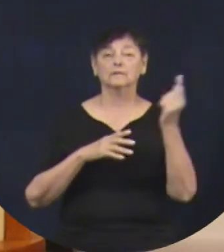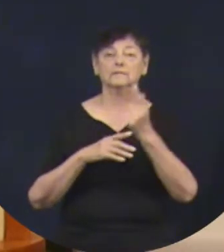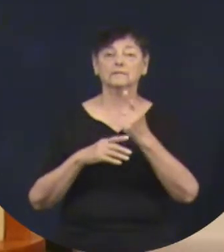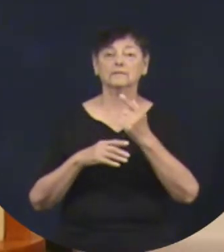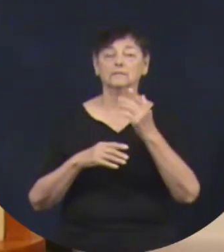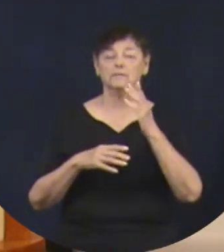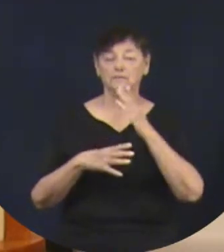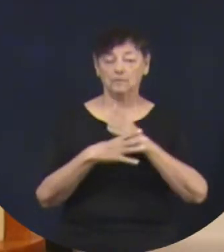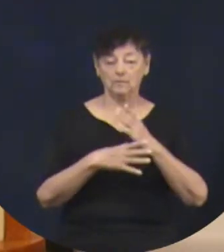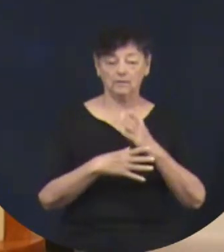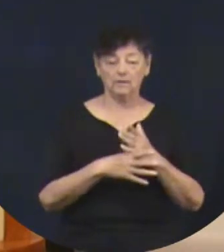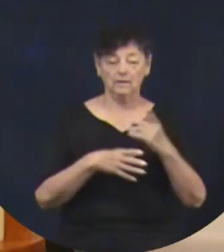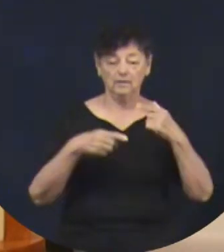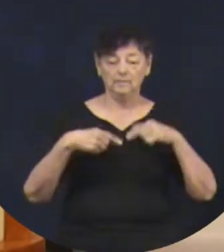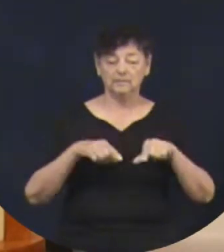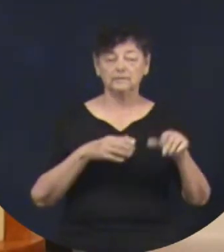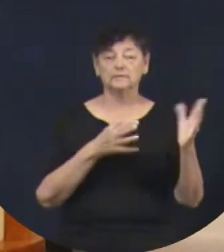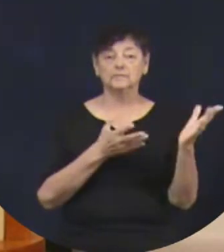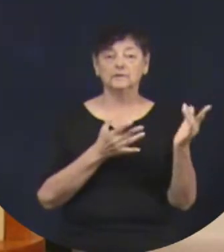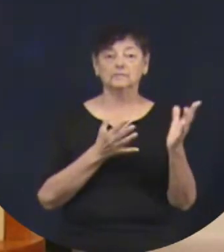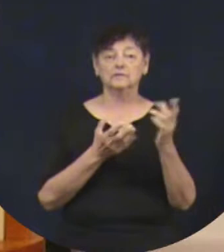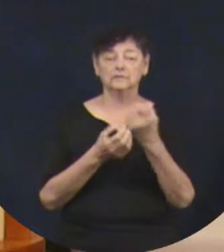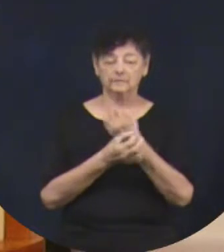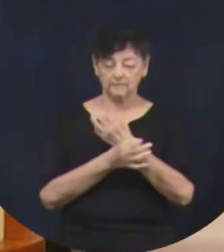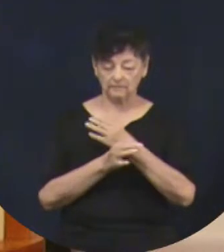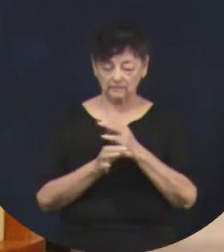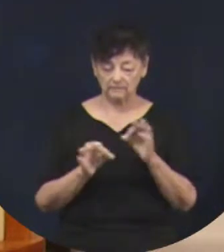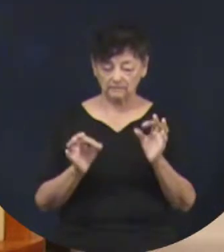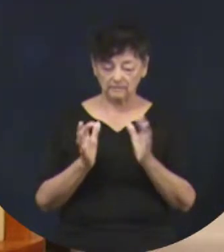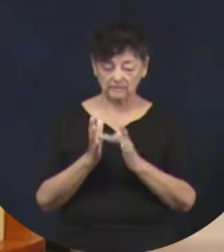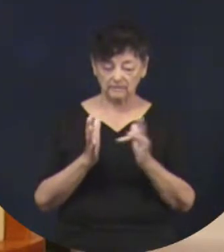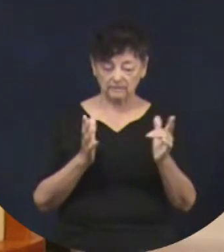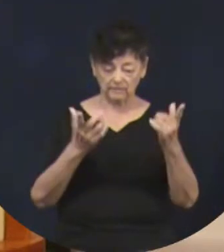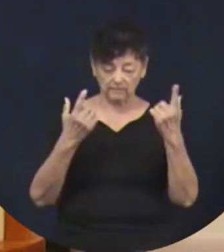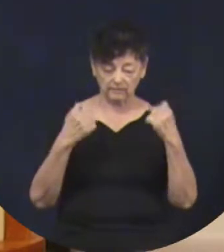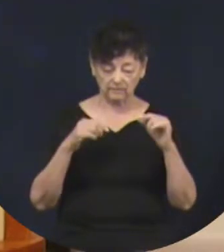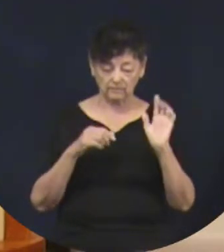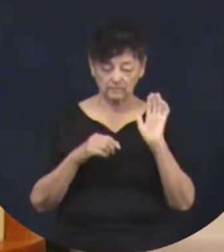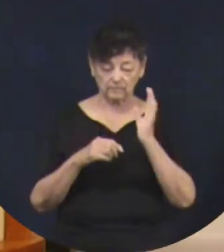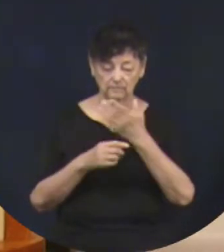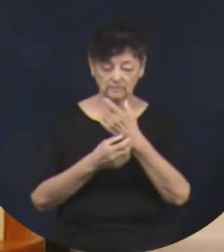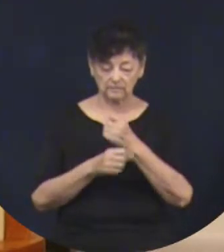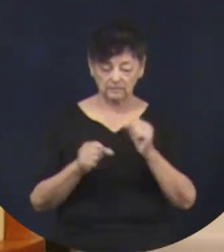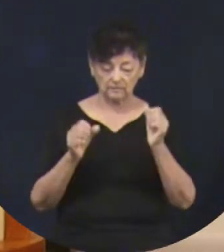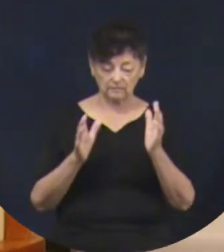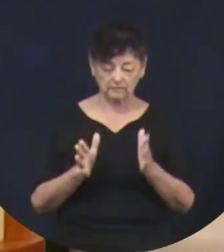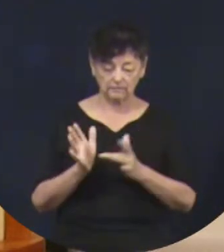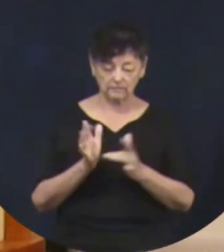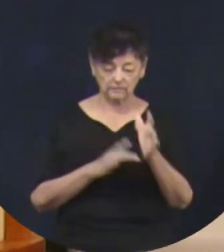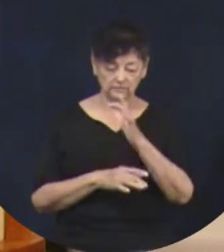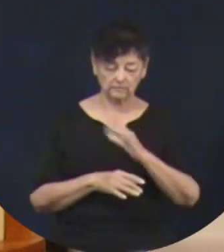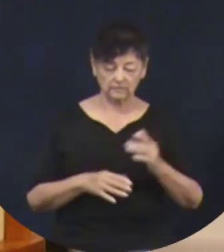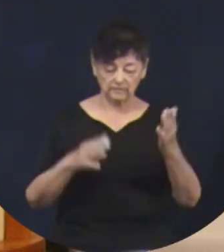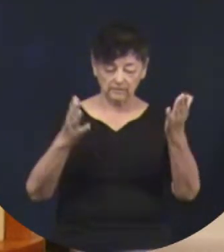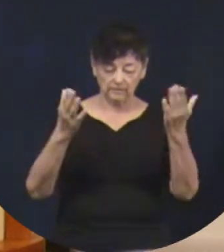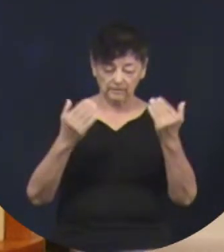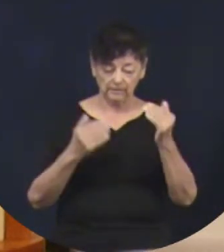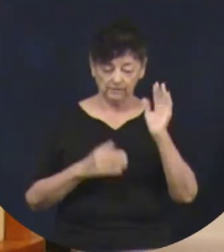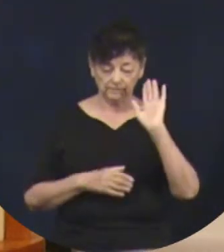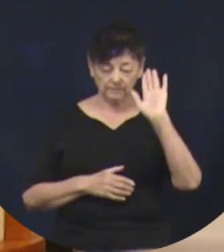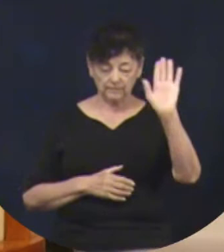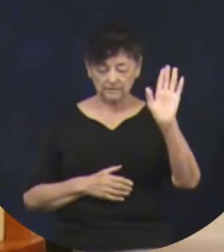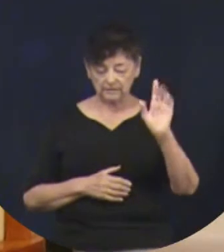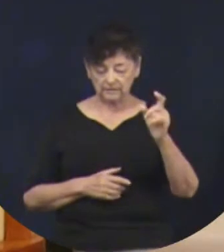toda perturbación, mientras esperamos la gloriosa venida de nuestro Salvador, Jesucristo.